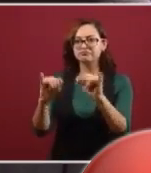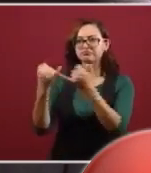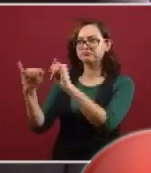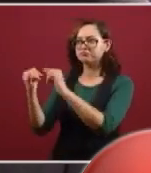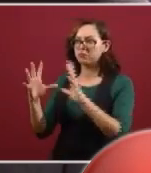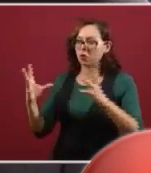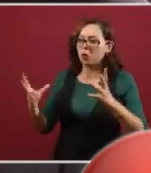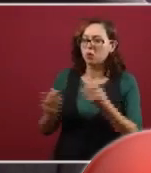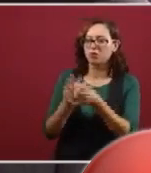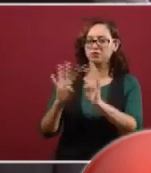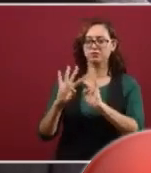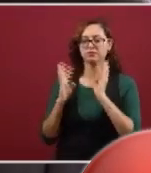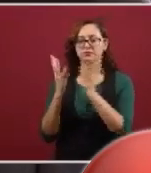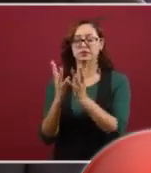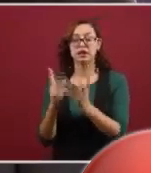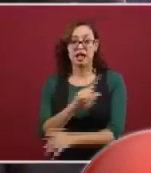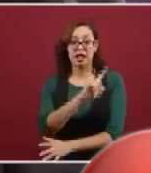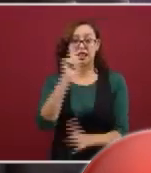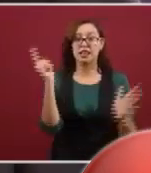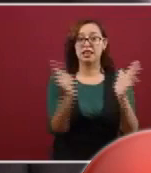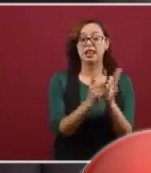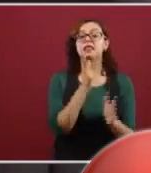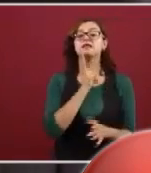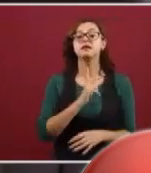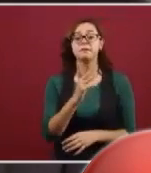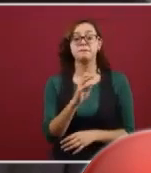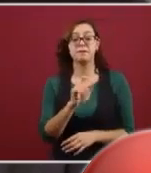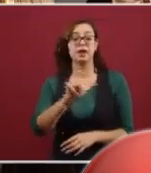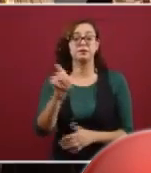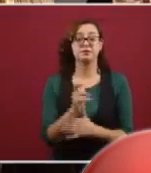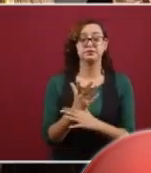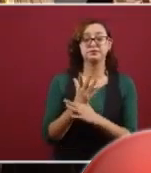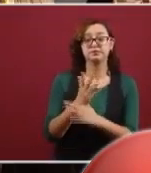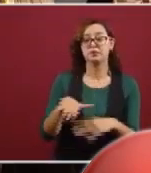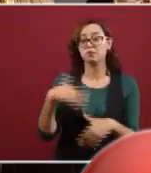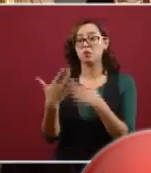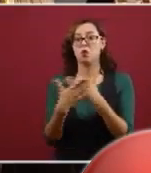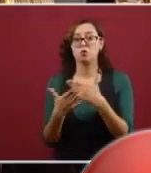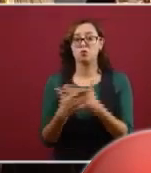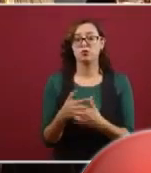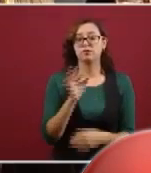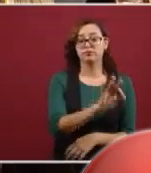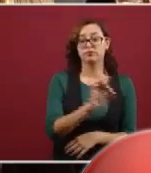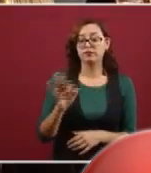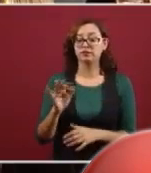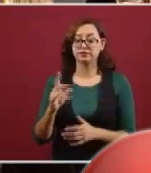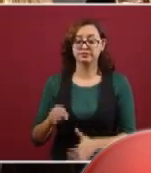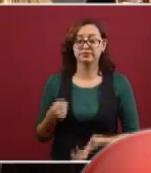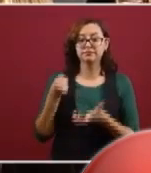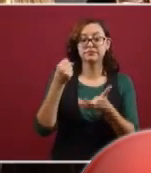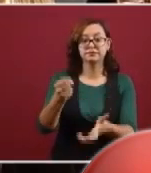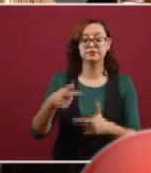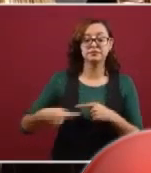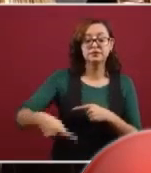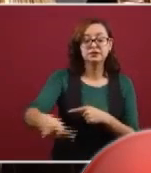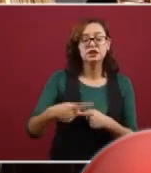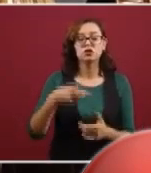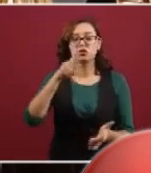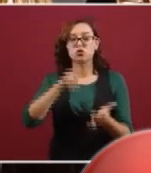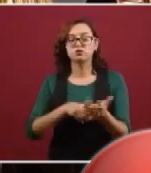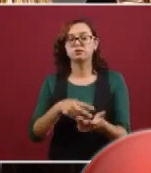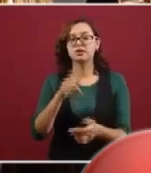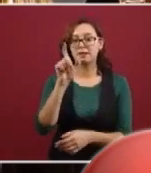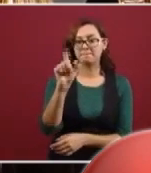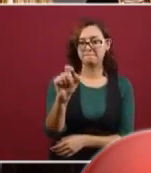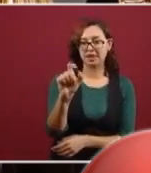de Petróleos Mexicanos señala que Pemex tiene que presentar en esas fechas su presupuesto para el año 2020, que